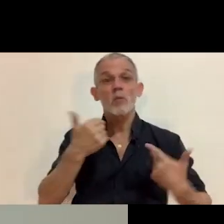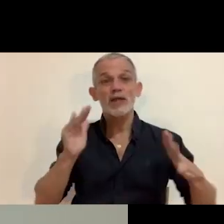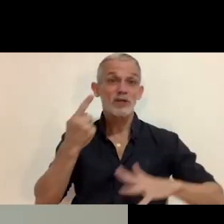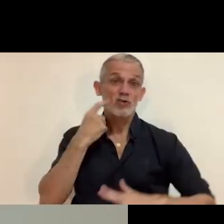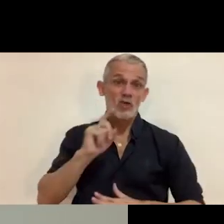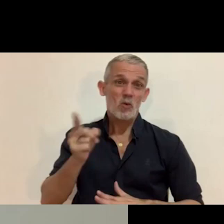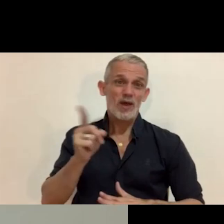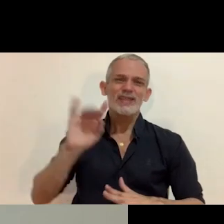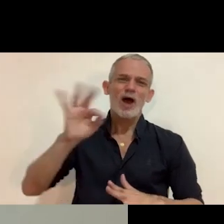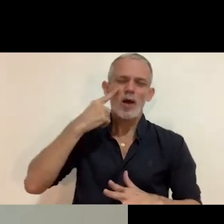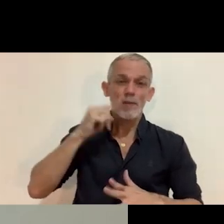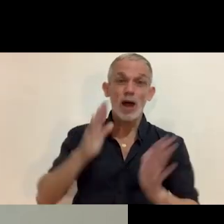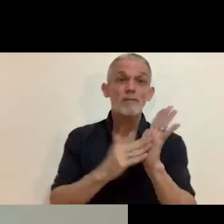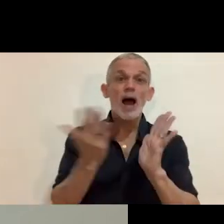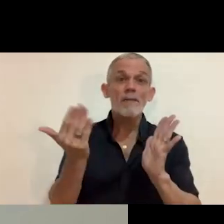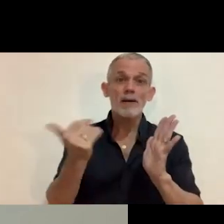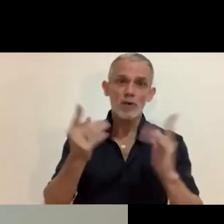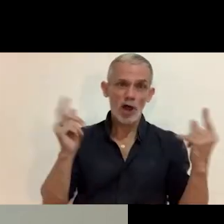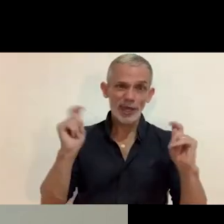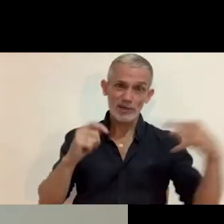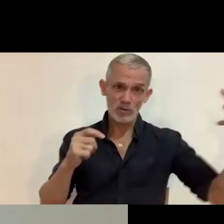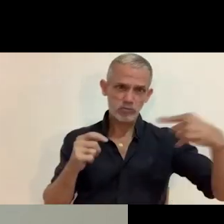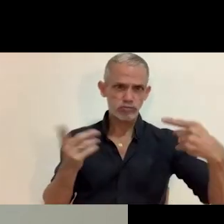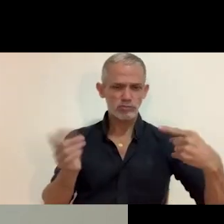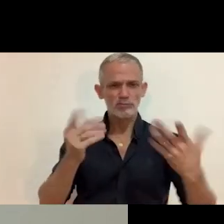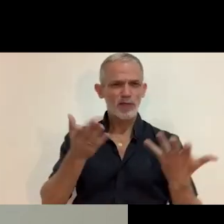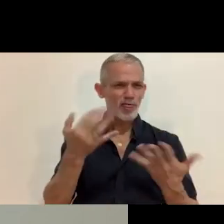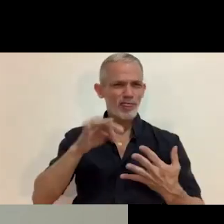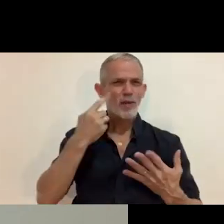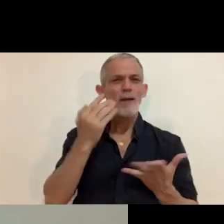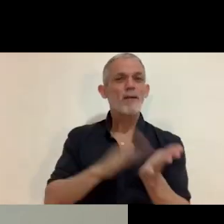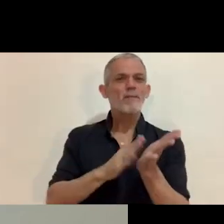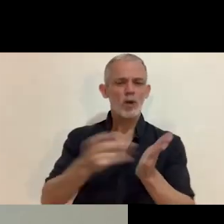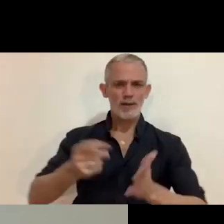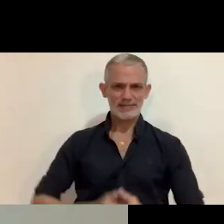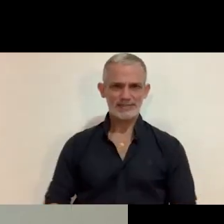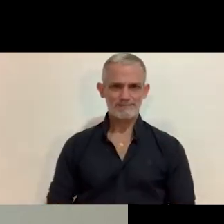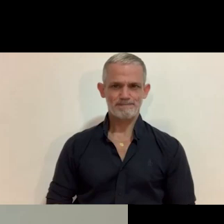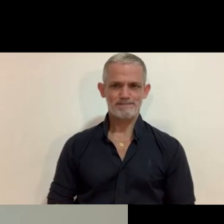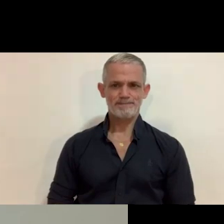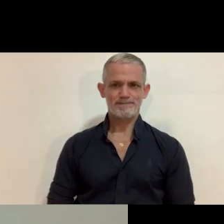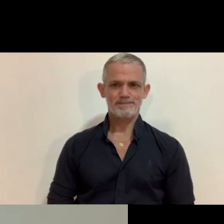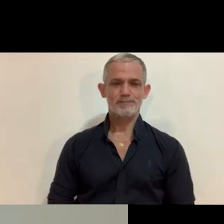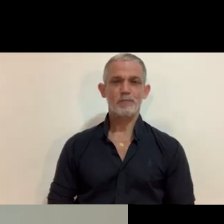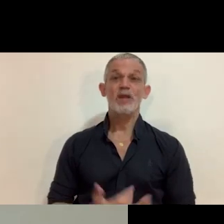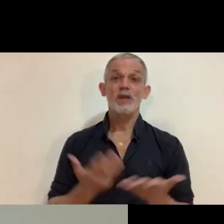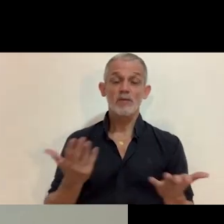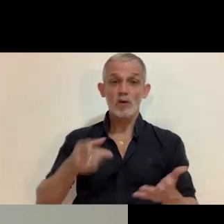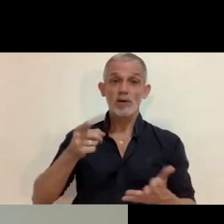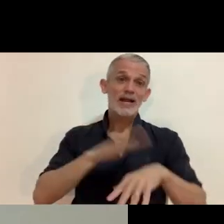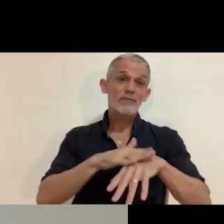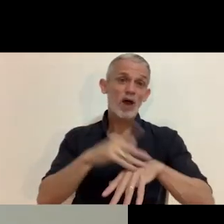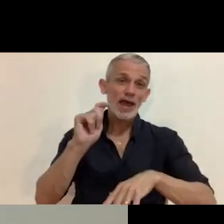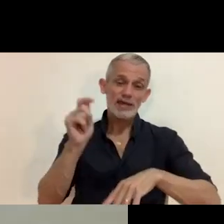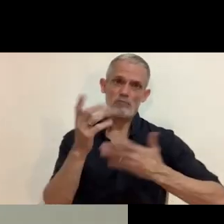a tener que acreditar la parte objetiva y la parte subjetiva de la conducta. ¿Por qué está a cargo de la parte